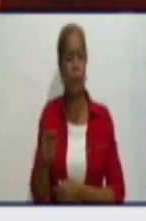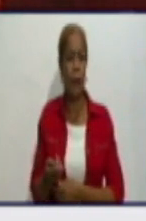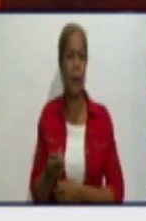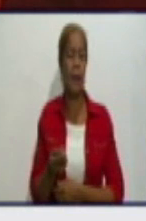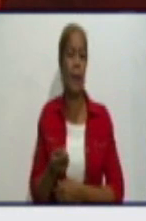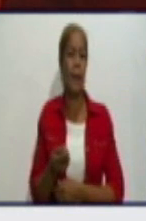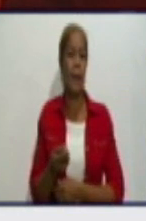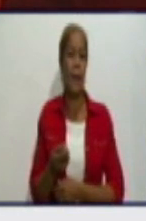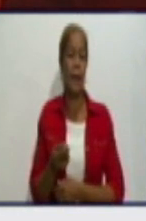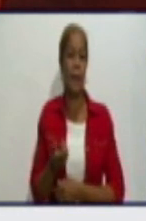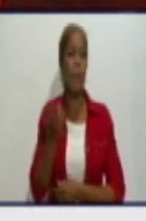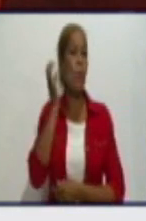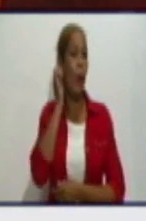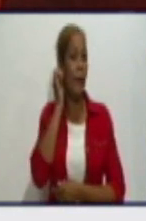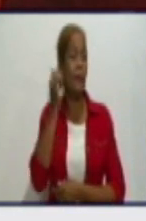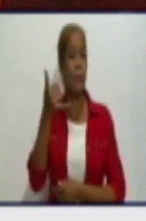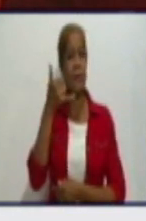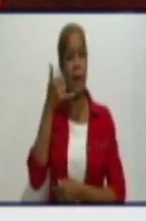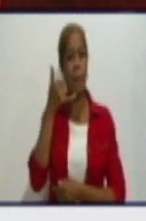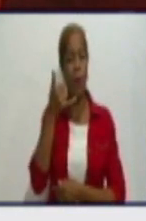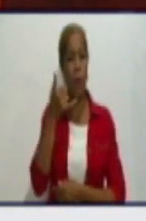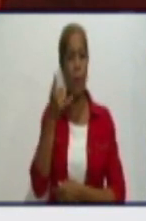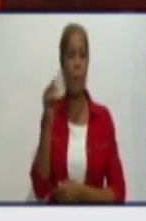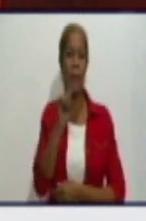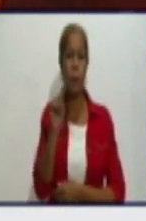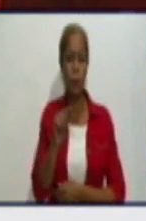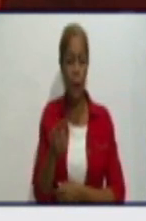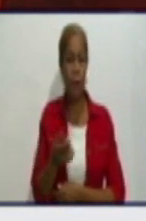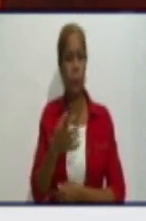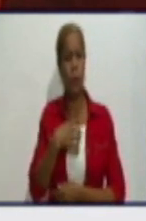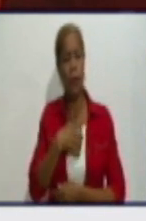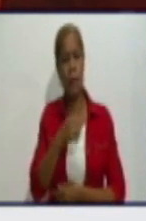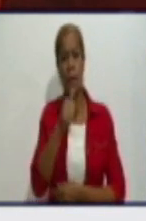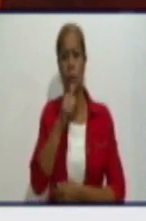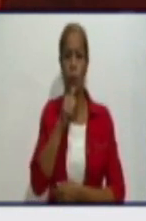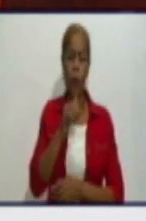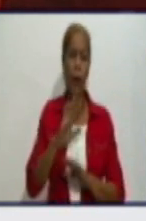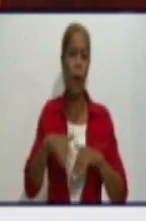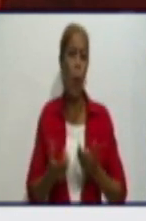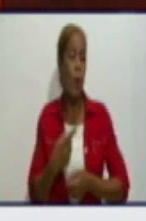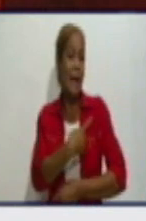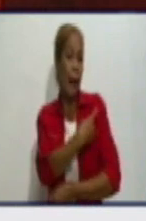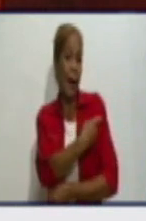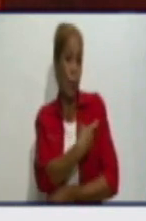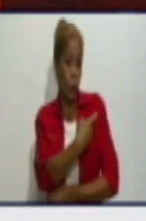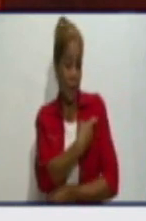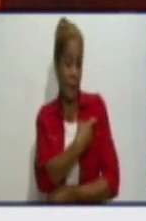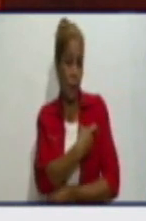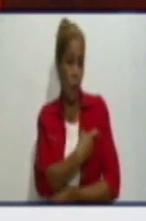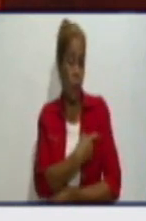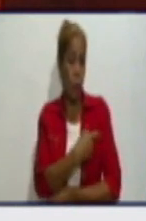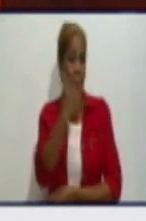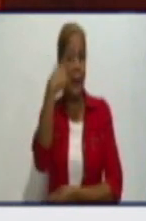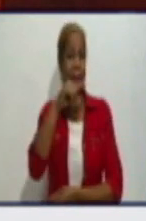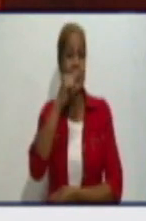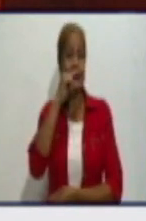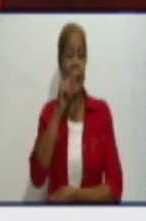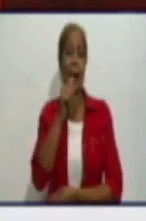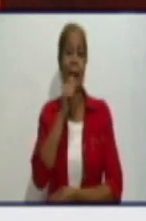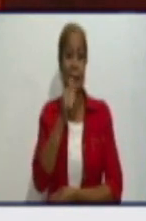duda relacionada con la vacunación de abdalá es una paciente que tiene en su tratamiento